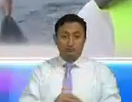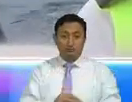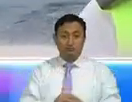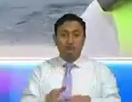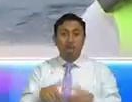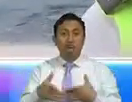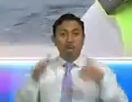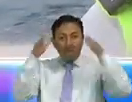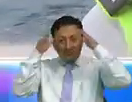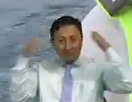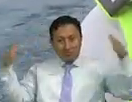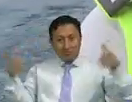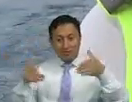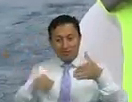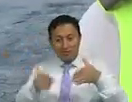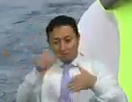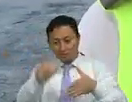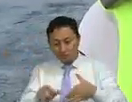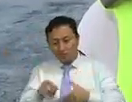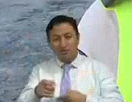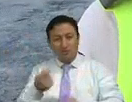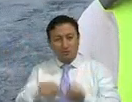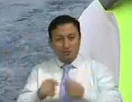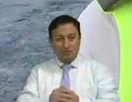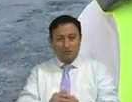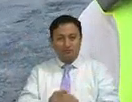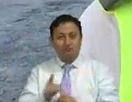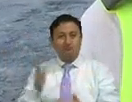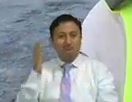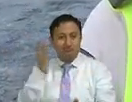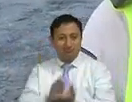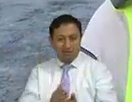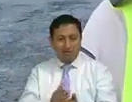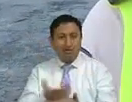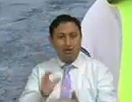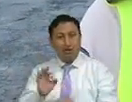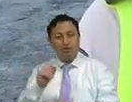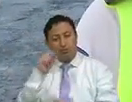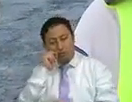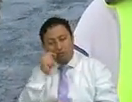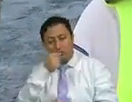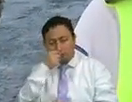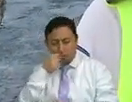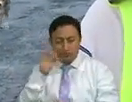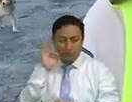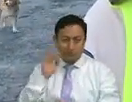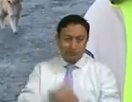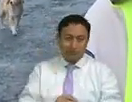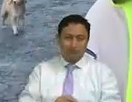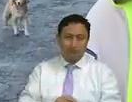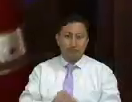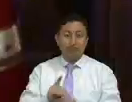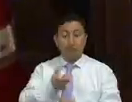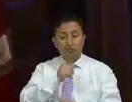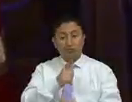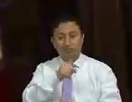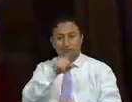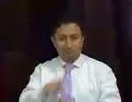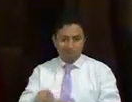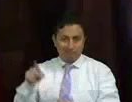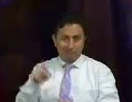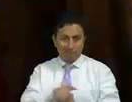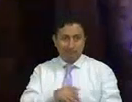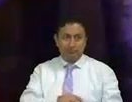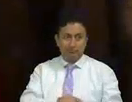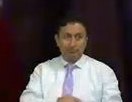focalizado al tema del microtráfico al tema del consumo instancias a temas de consumo de al parecer